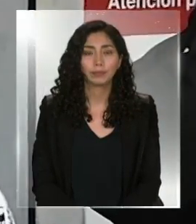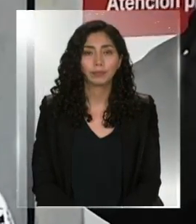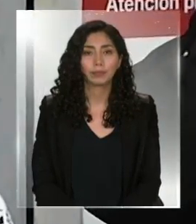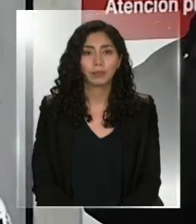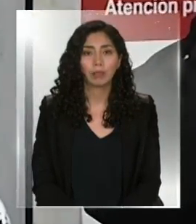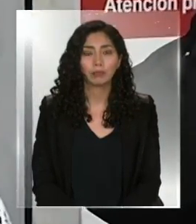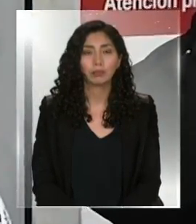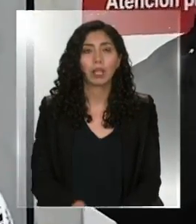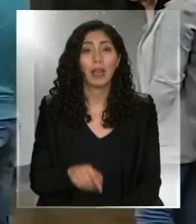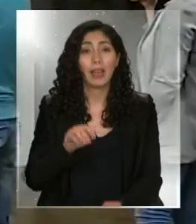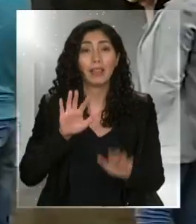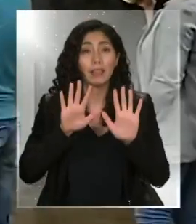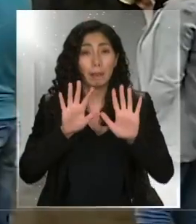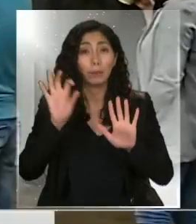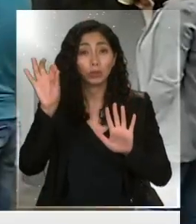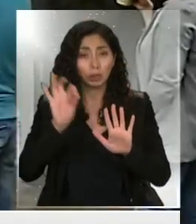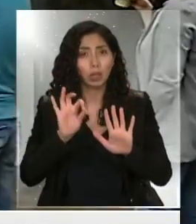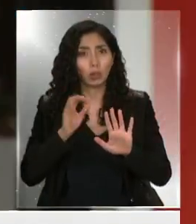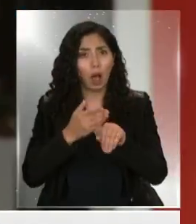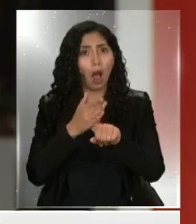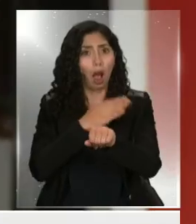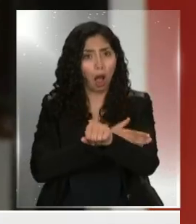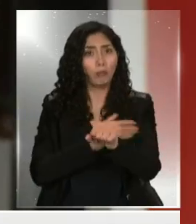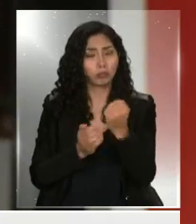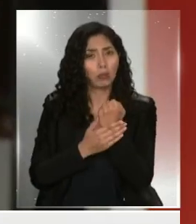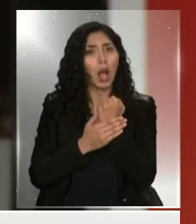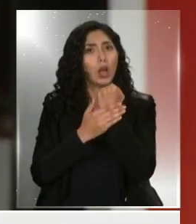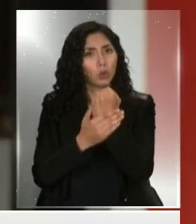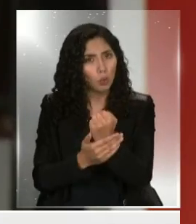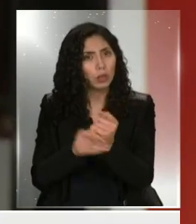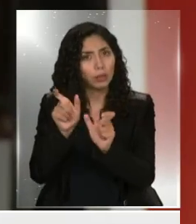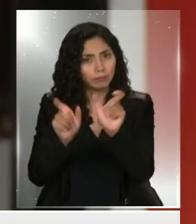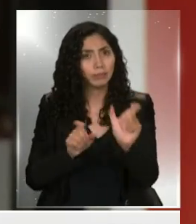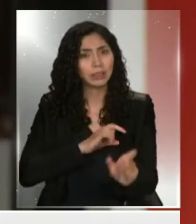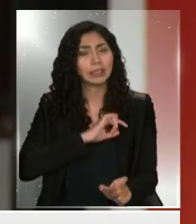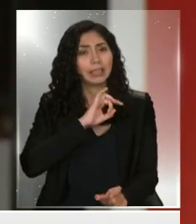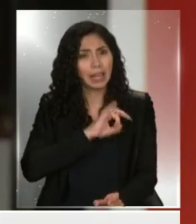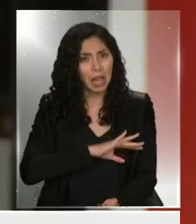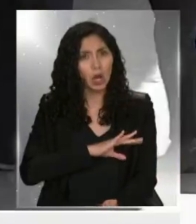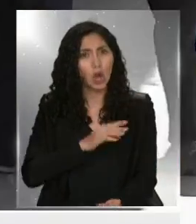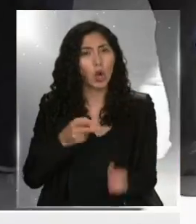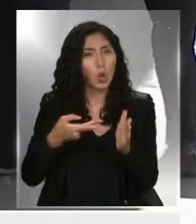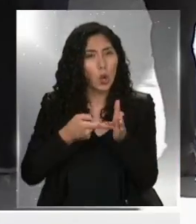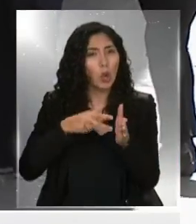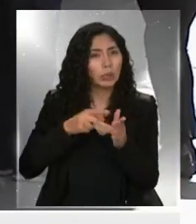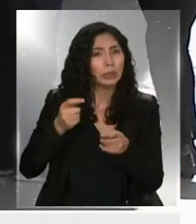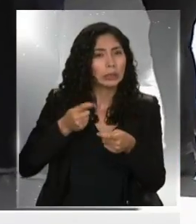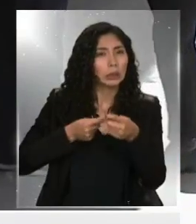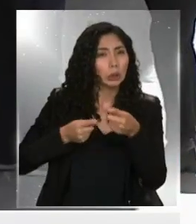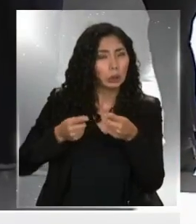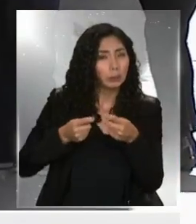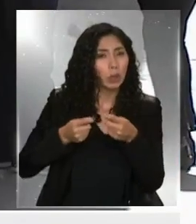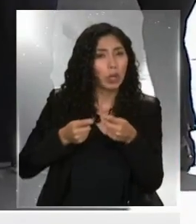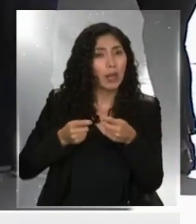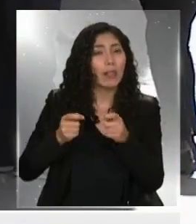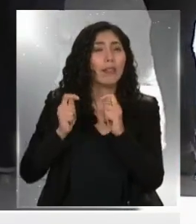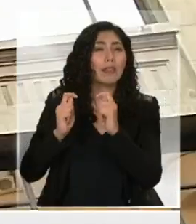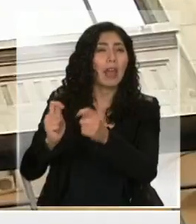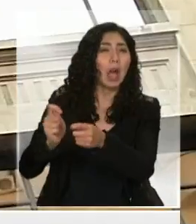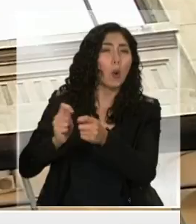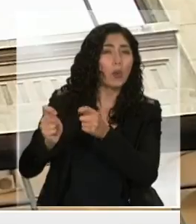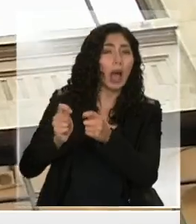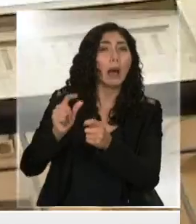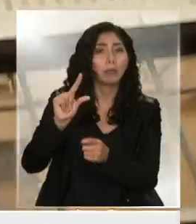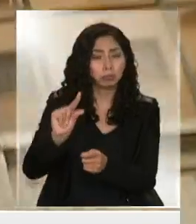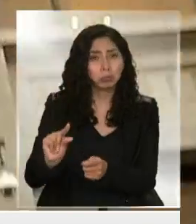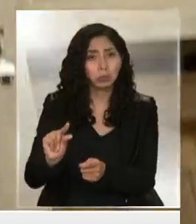Sin duda, el 10% ayudó a los chilenos a mitigar los efectos económicos de la crisis y redujo el endeudamiento.